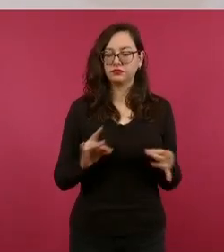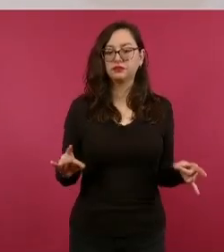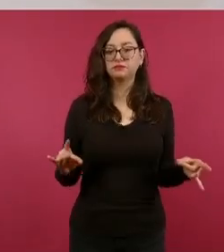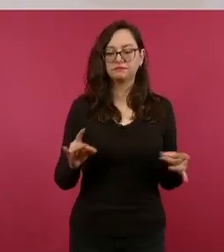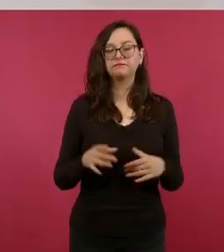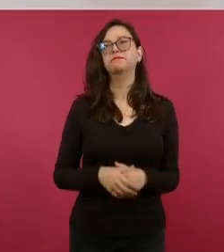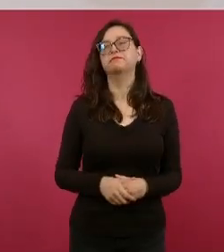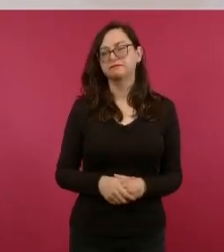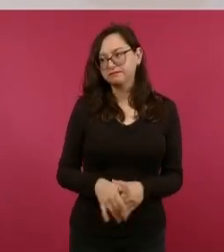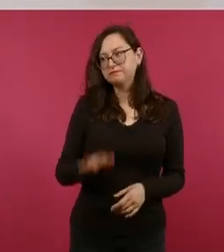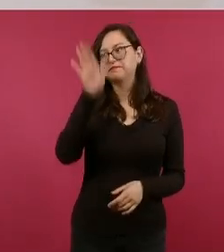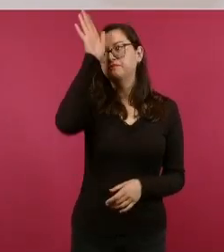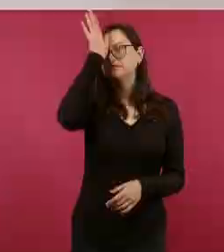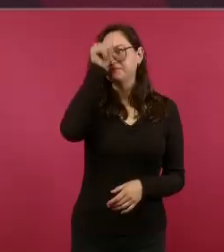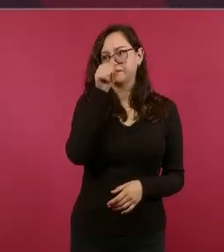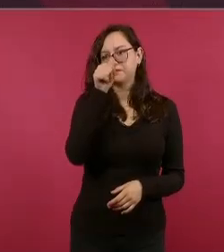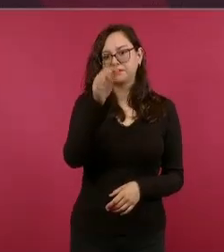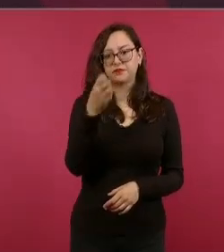aceptó